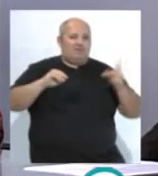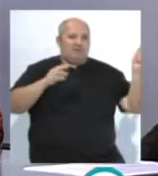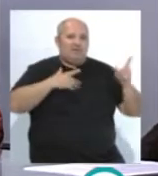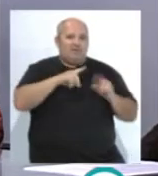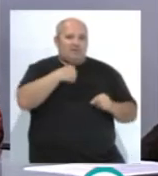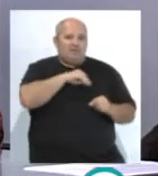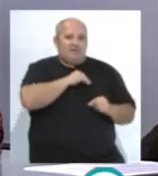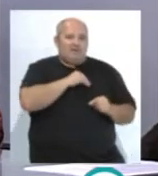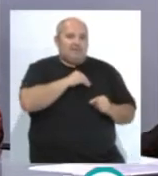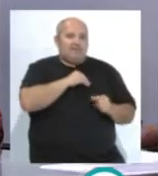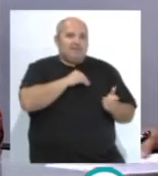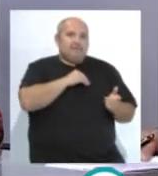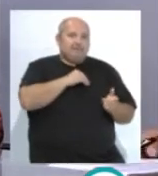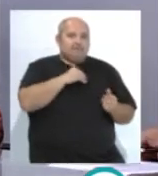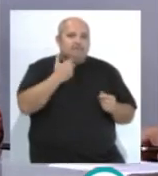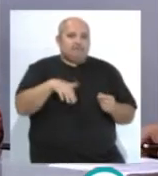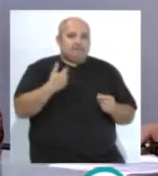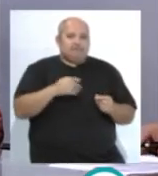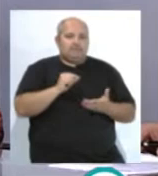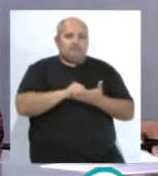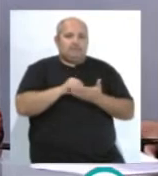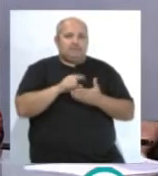todo caso no han contado con todos los minutos